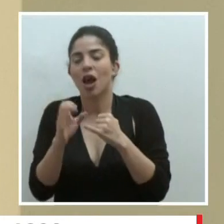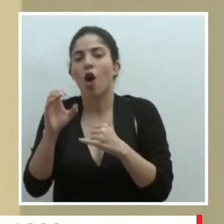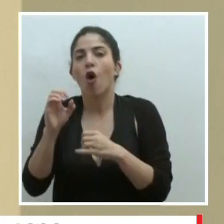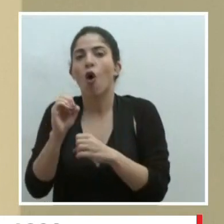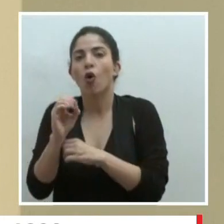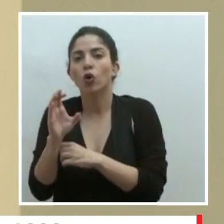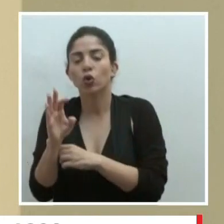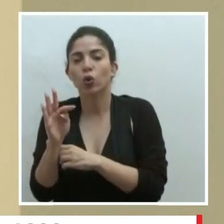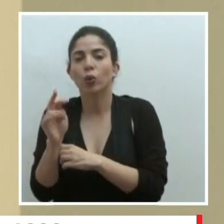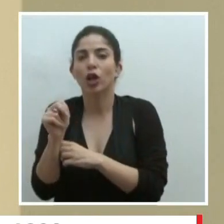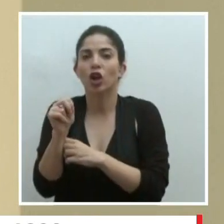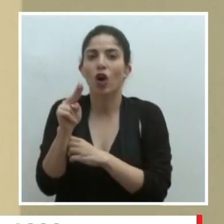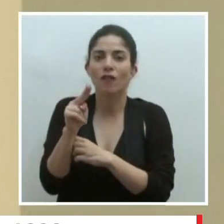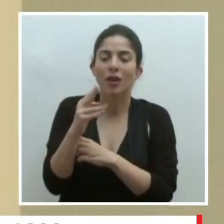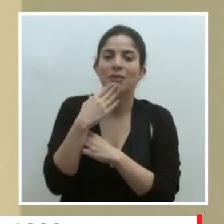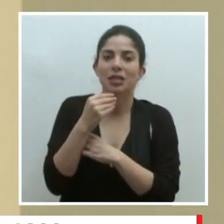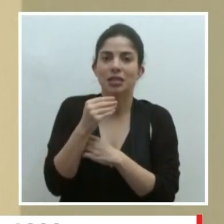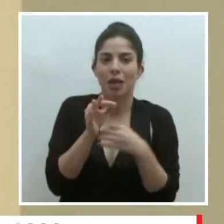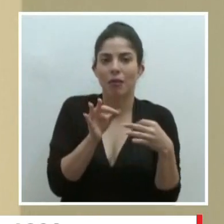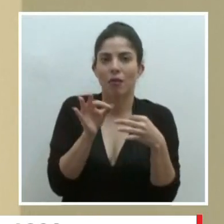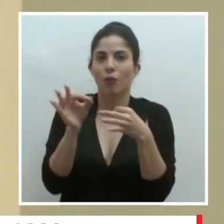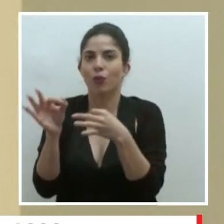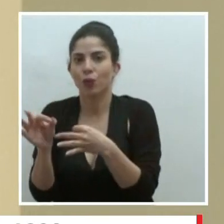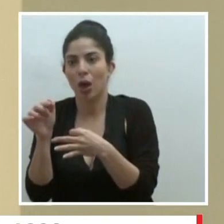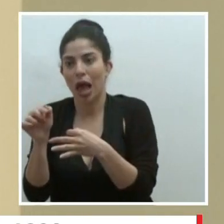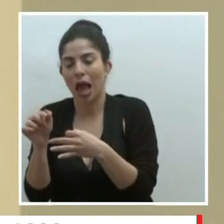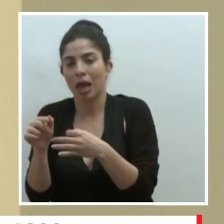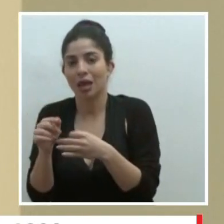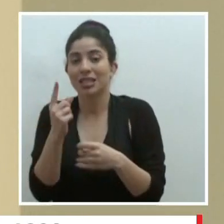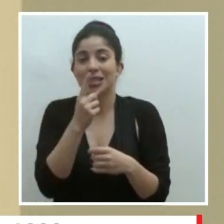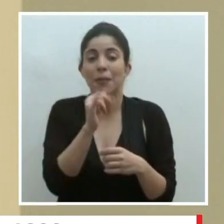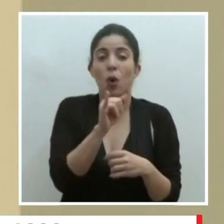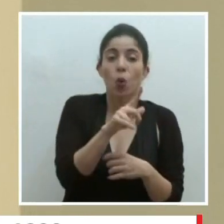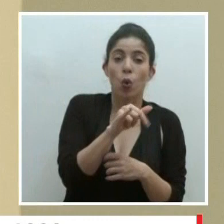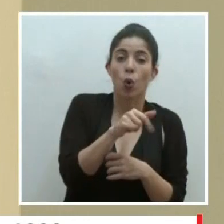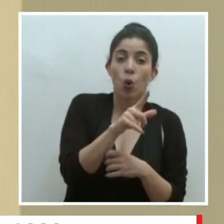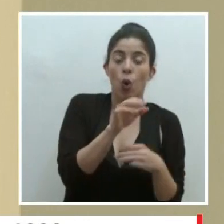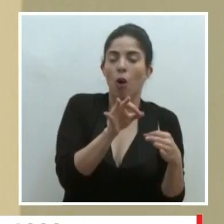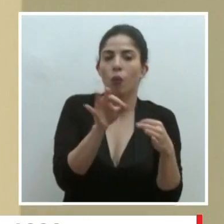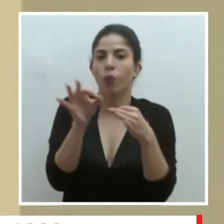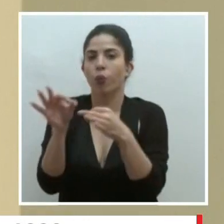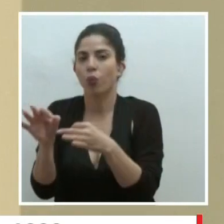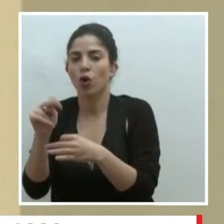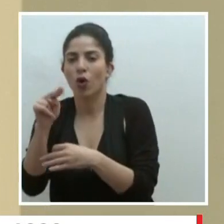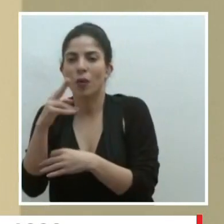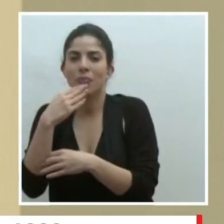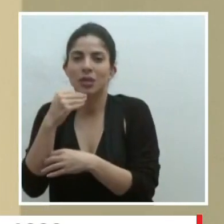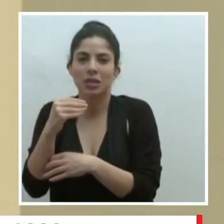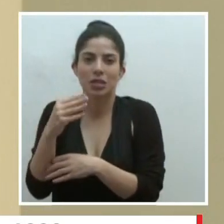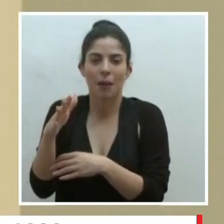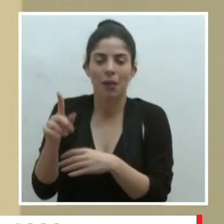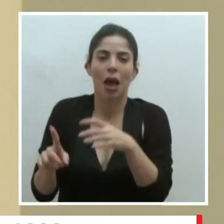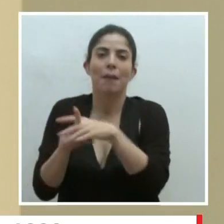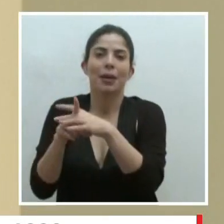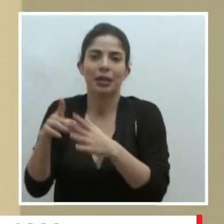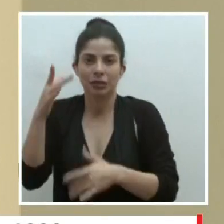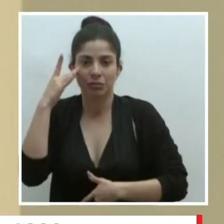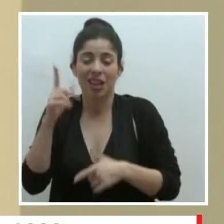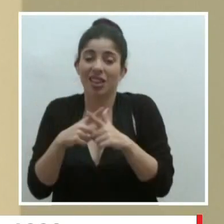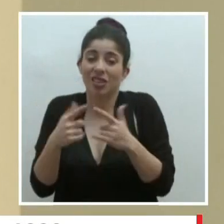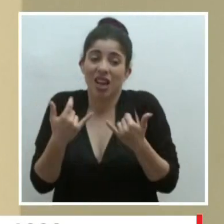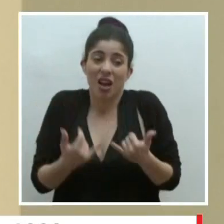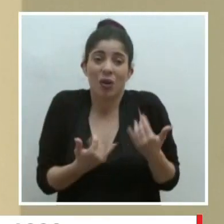noviembre, diciembre o noviembre, diciembre, enero. Eso lo tuvimos en esos años. Entonces, en realidad, pues hay que esperar a ver